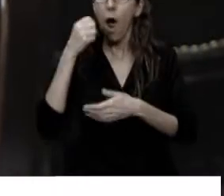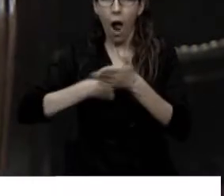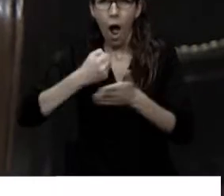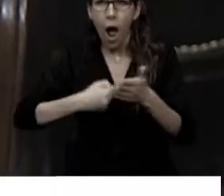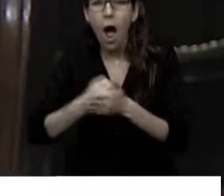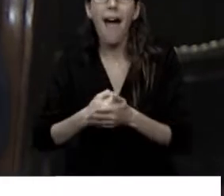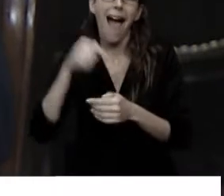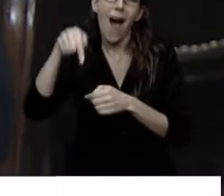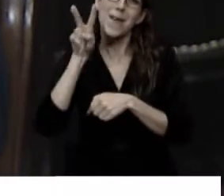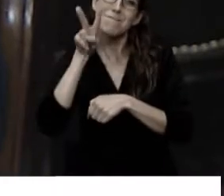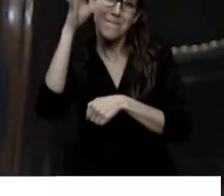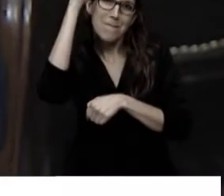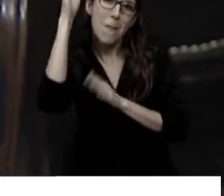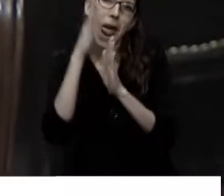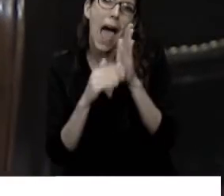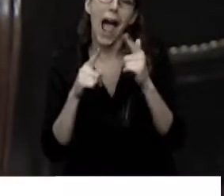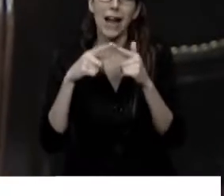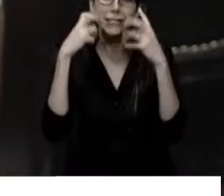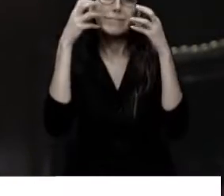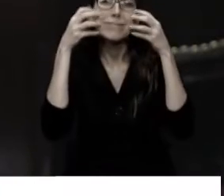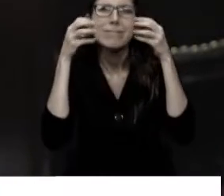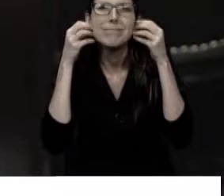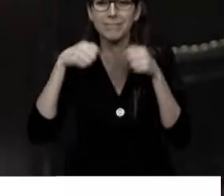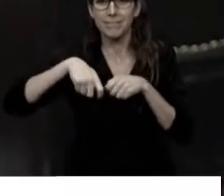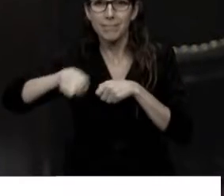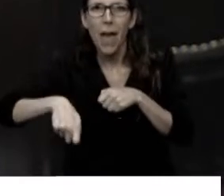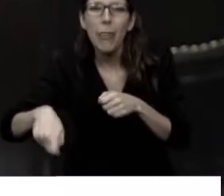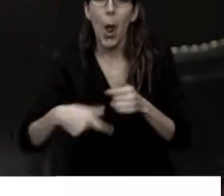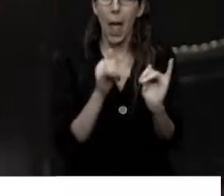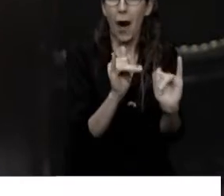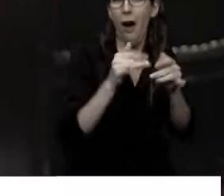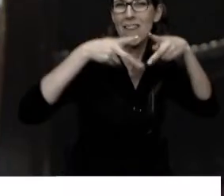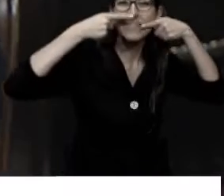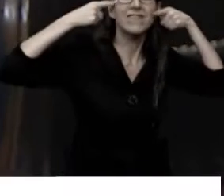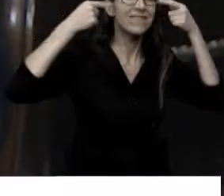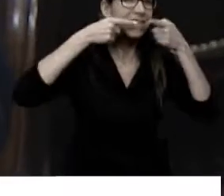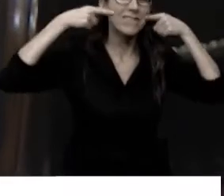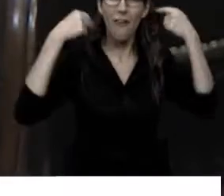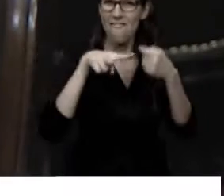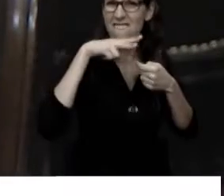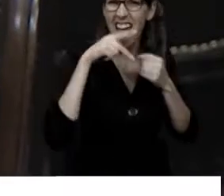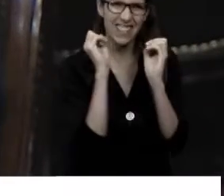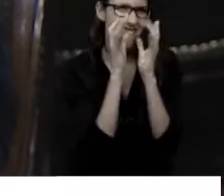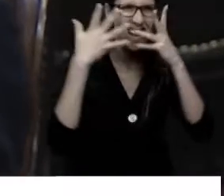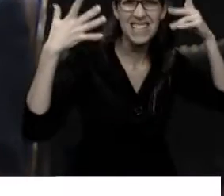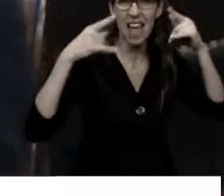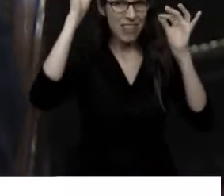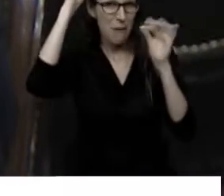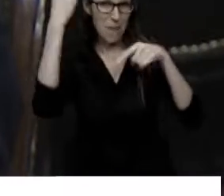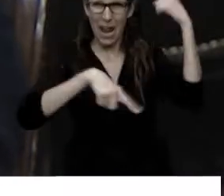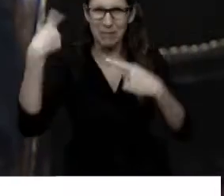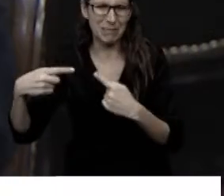canas, bastones, arrugas, glitter, potencia, diversidad, comunión, pelos de